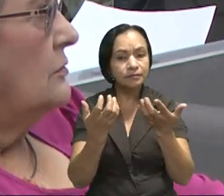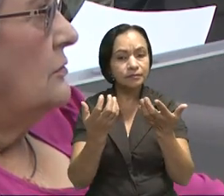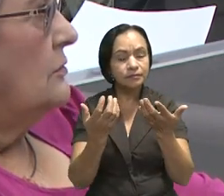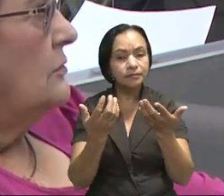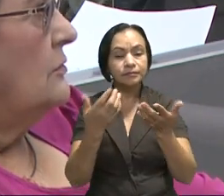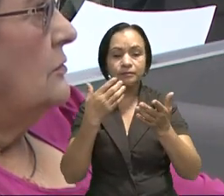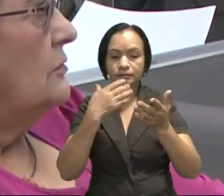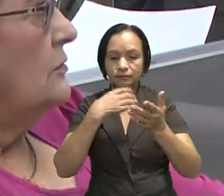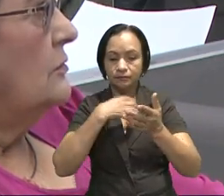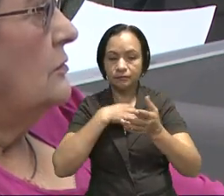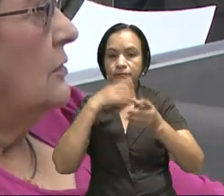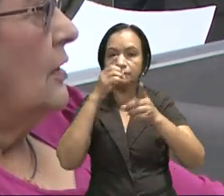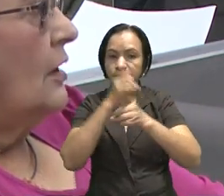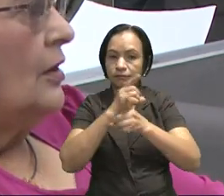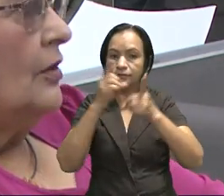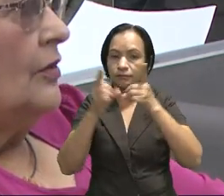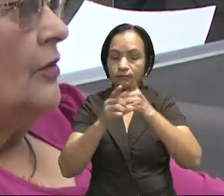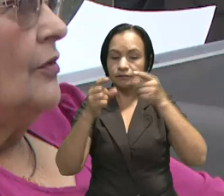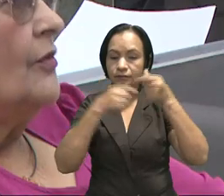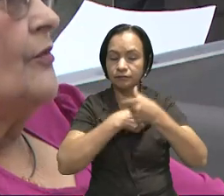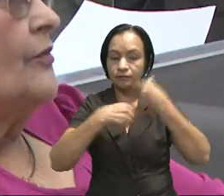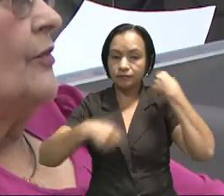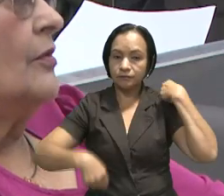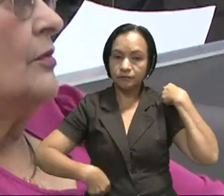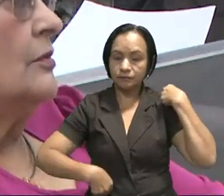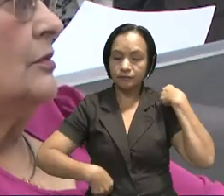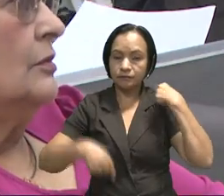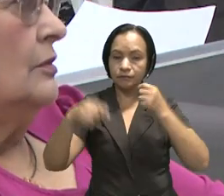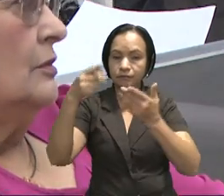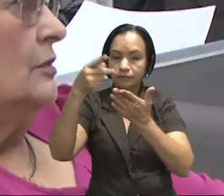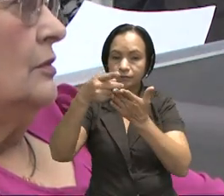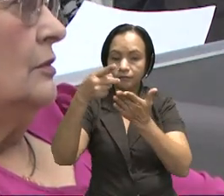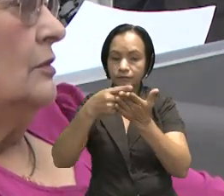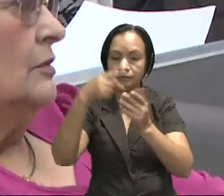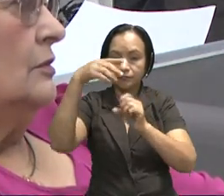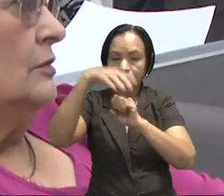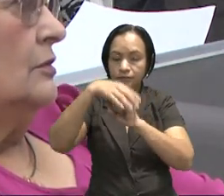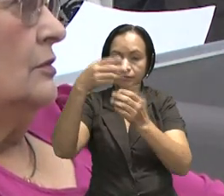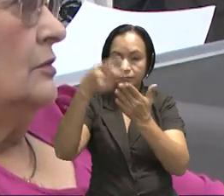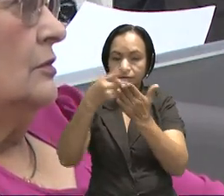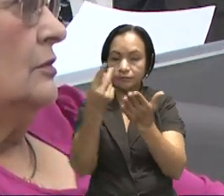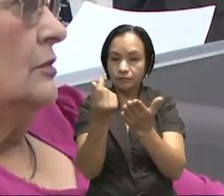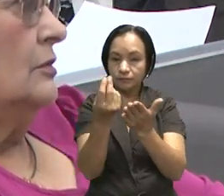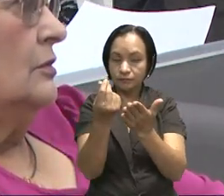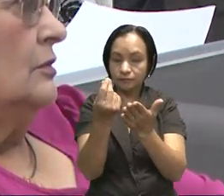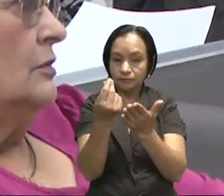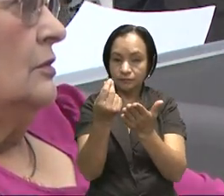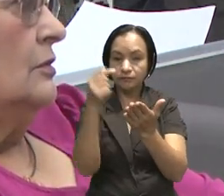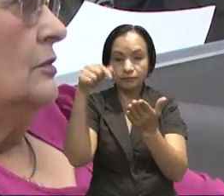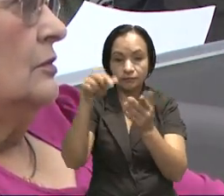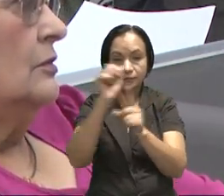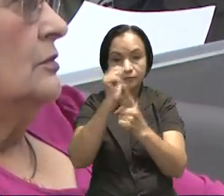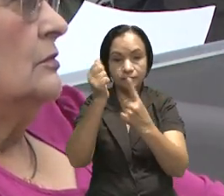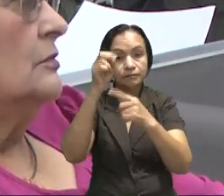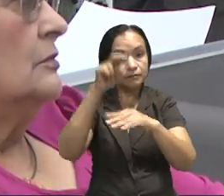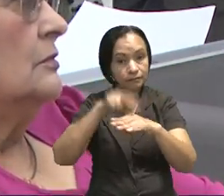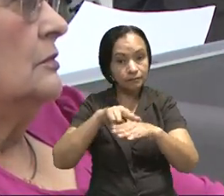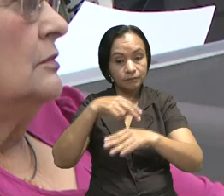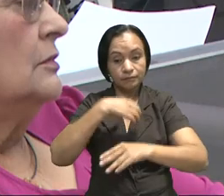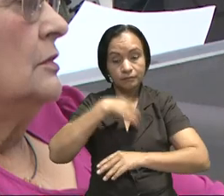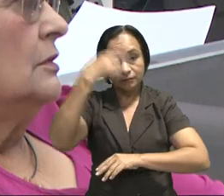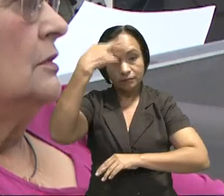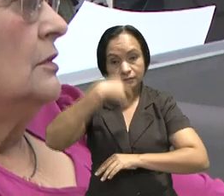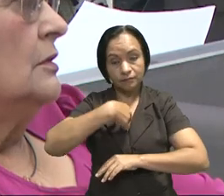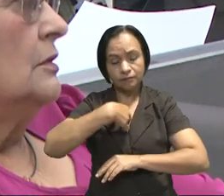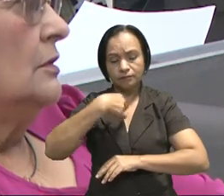es mi deber como presidente de la Comisión de Producción, Economía y Presupuesto